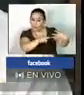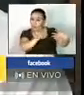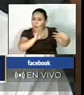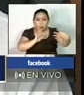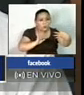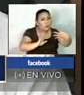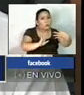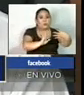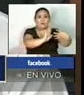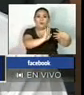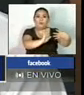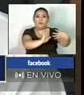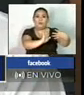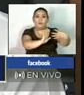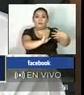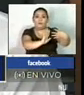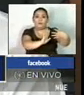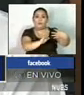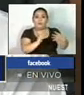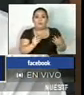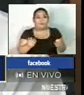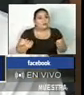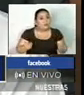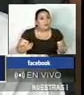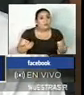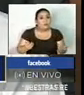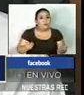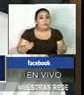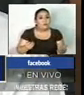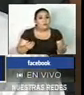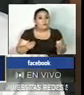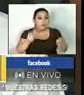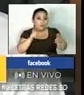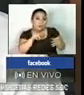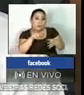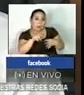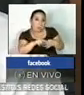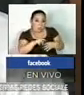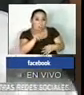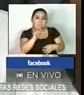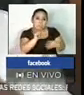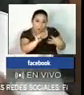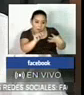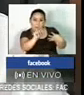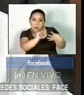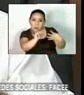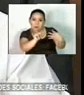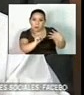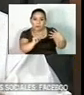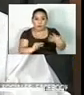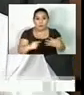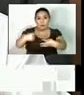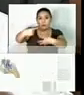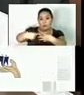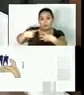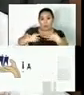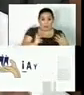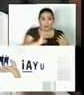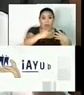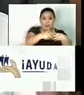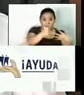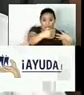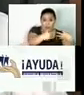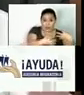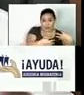estado con permisibilidad a las medidas que se han tomado en el